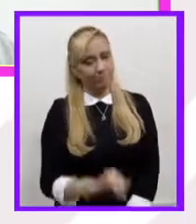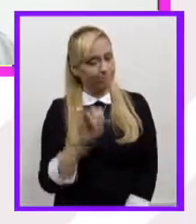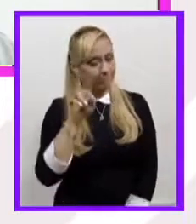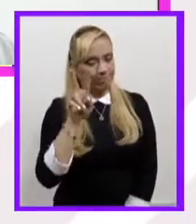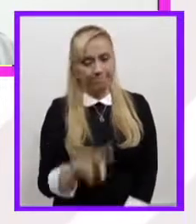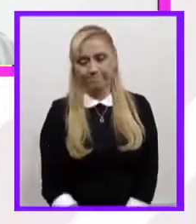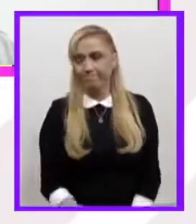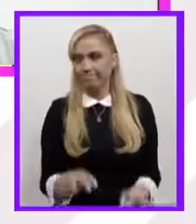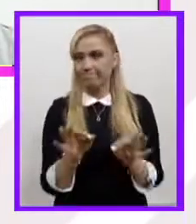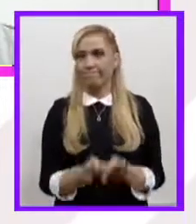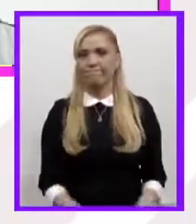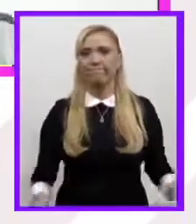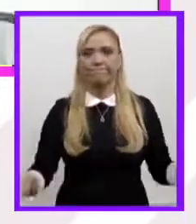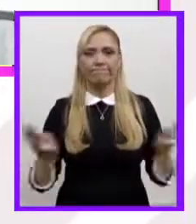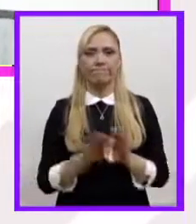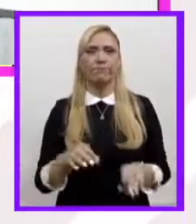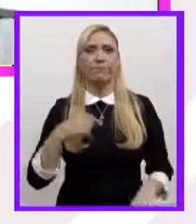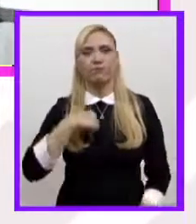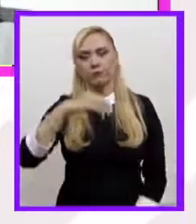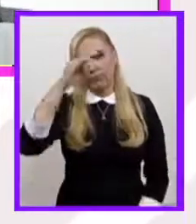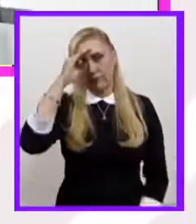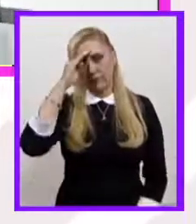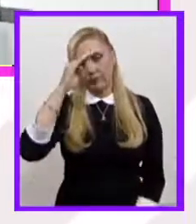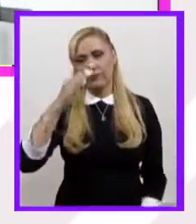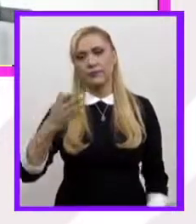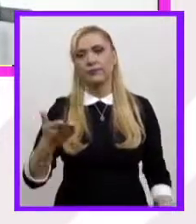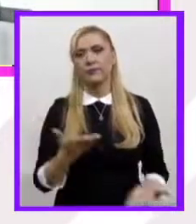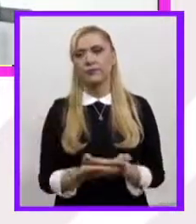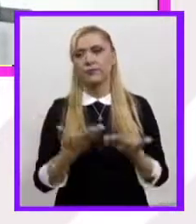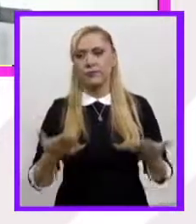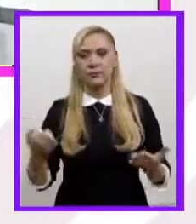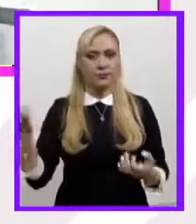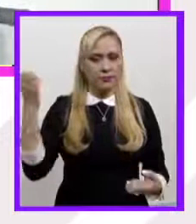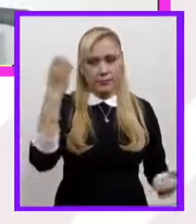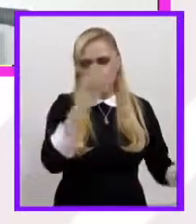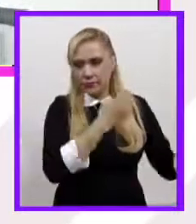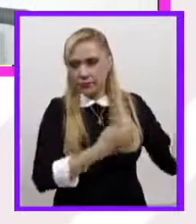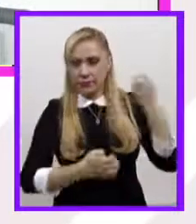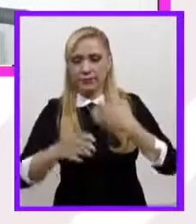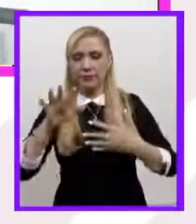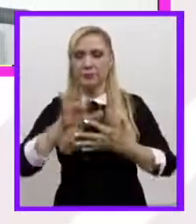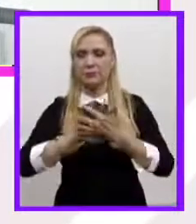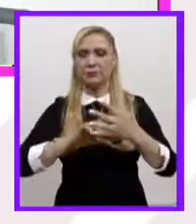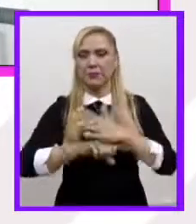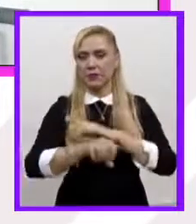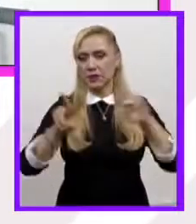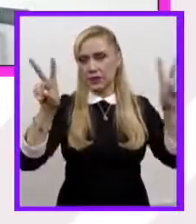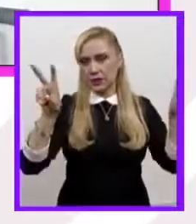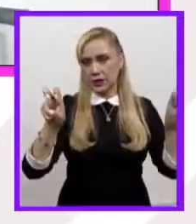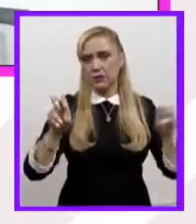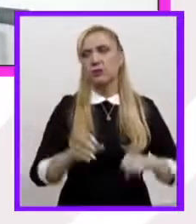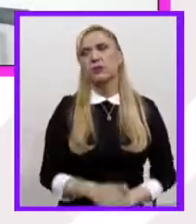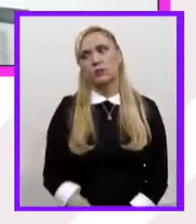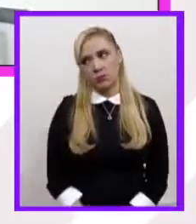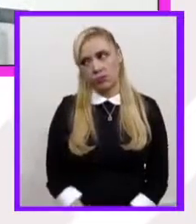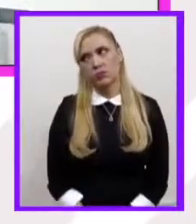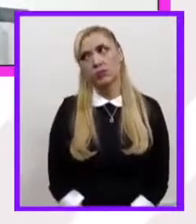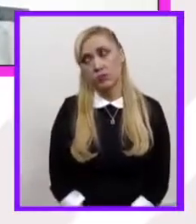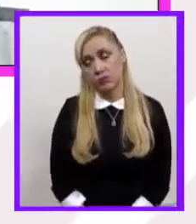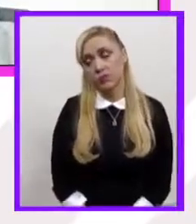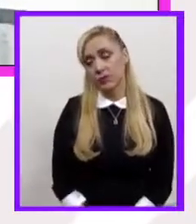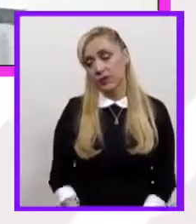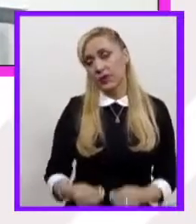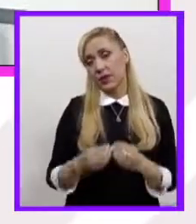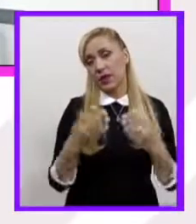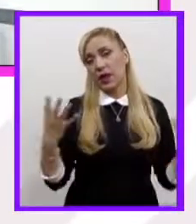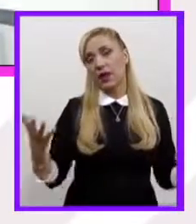Sí, fundamental, y me parece que la parte de la revisión del tipo penal también es, pues desde